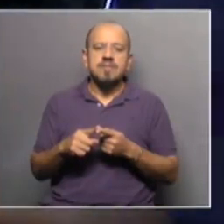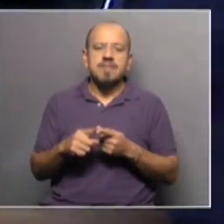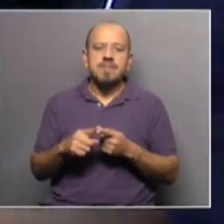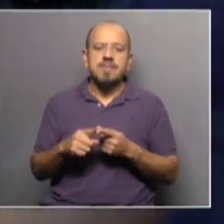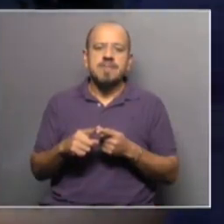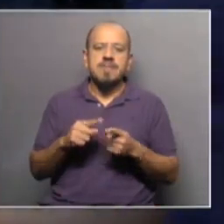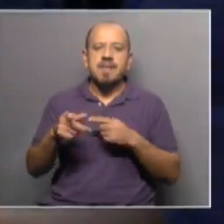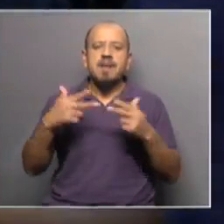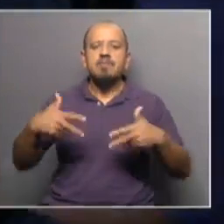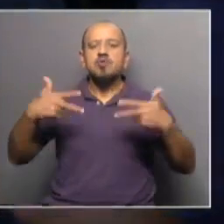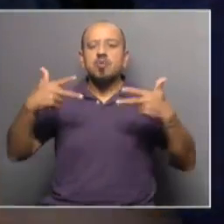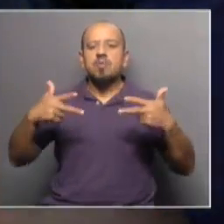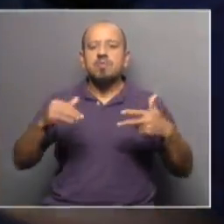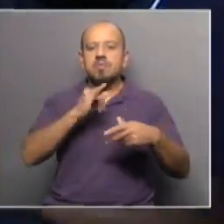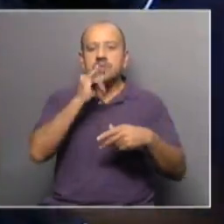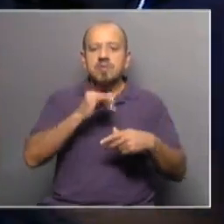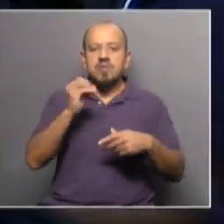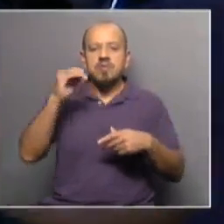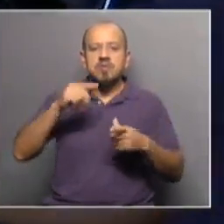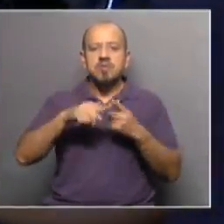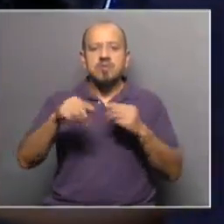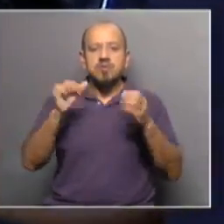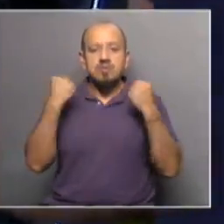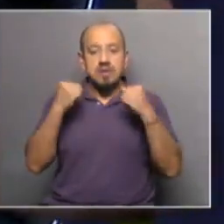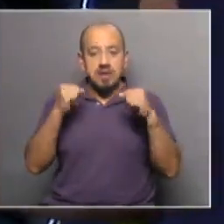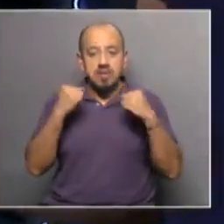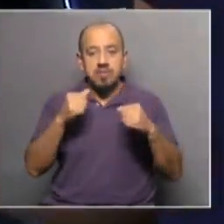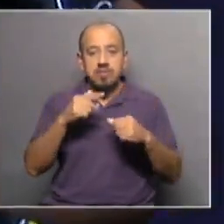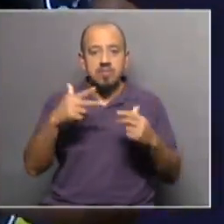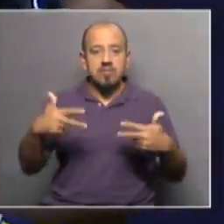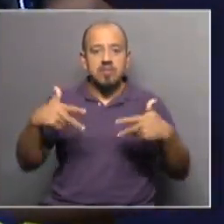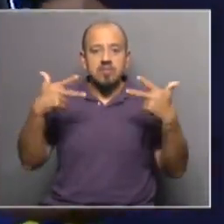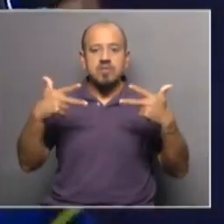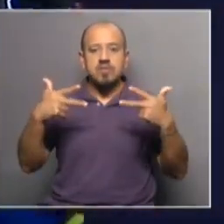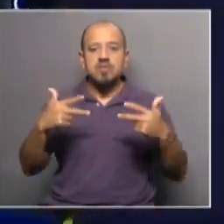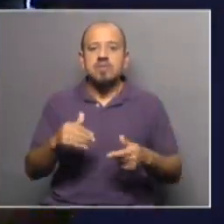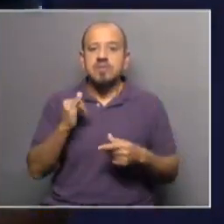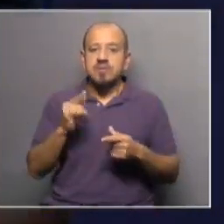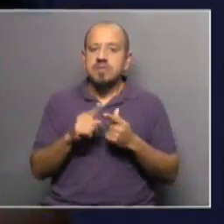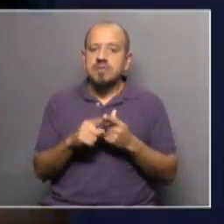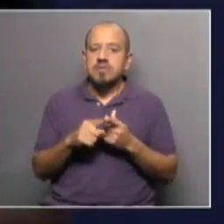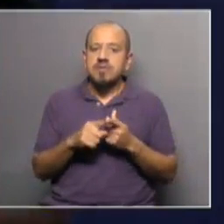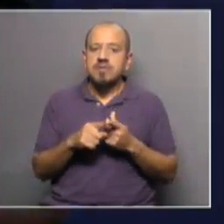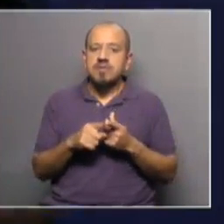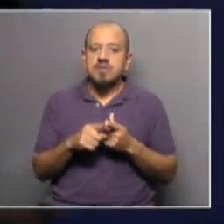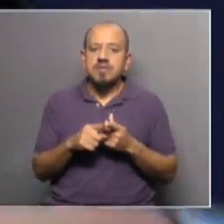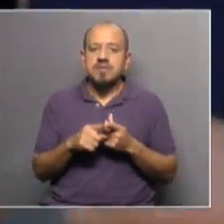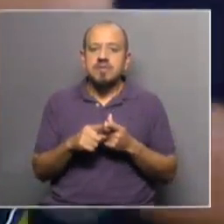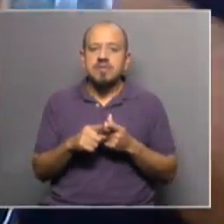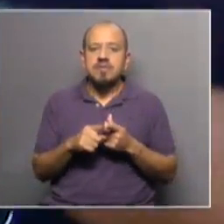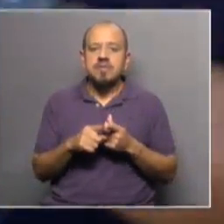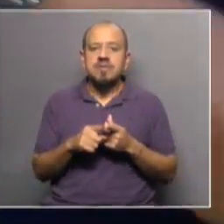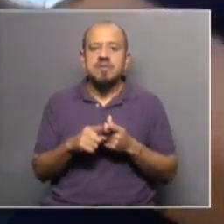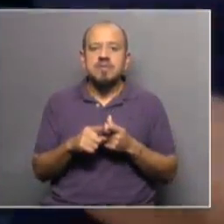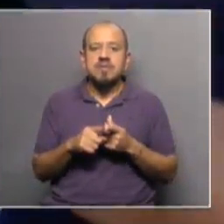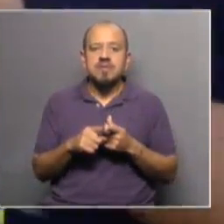por Zoom. Por Zoom, ahí va. ¿En serio ensayaron por Zoom también? Sí. No me digas. Sí, es verdad. Qué cosa, qué increíble. Bueno, y ahora,